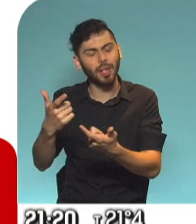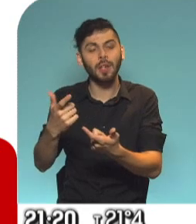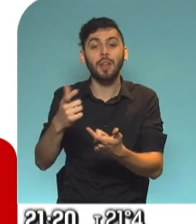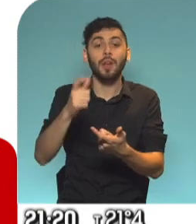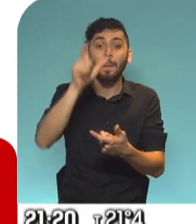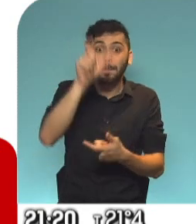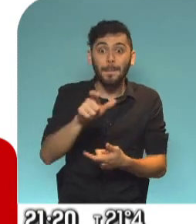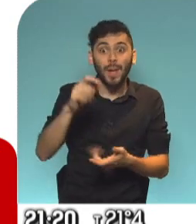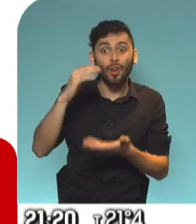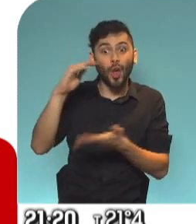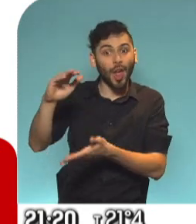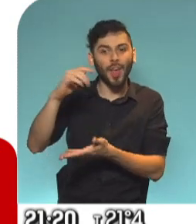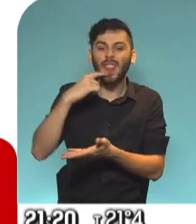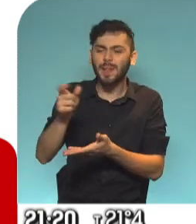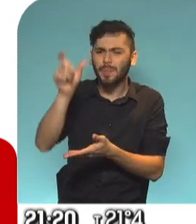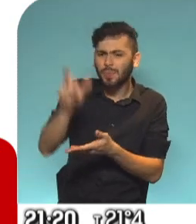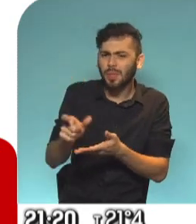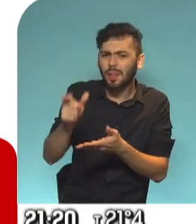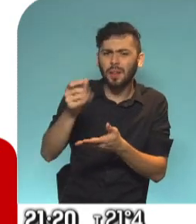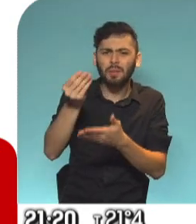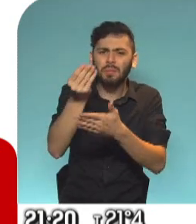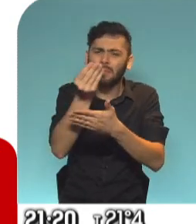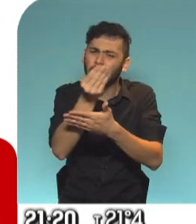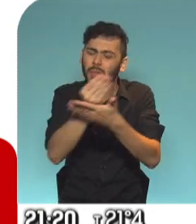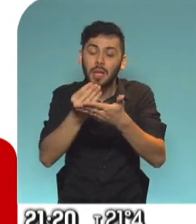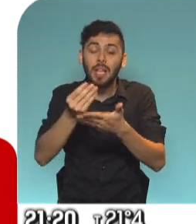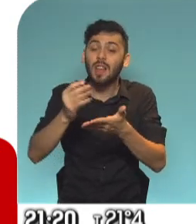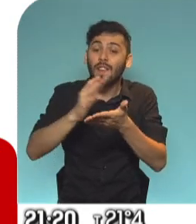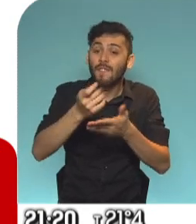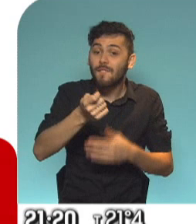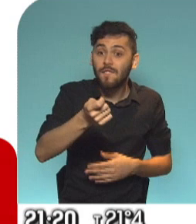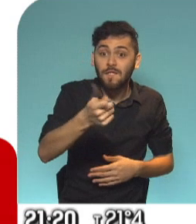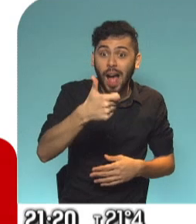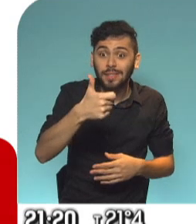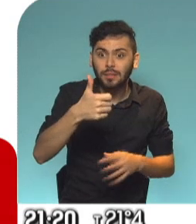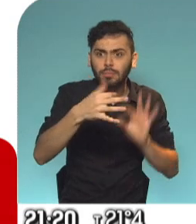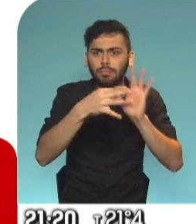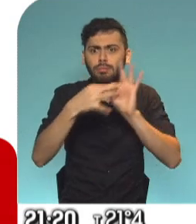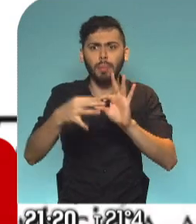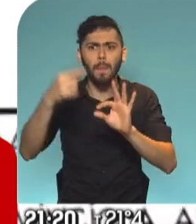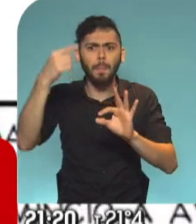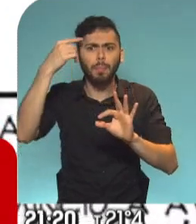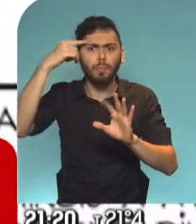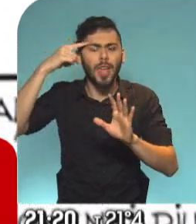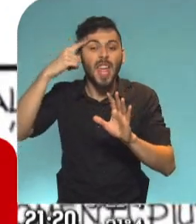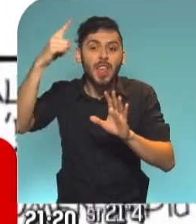había sabido combinar la simplicidad en el trazo del dibujo con la profundidad de su pensamiento.